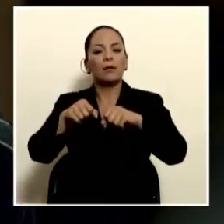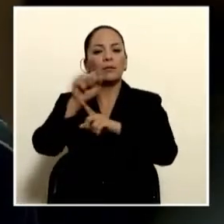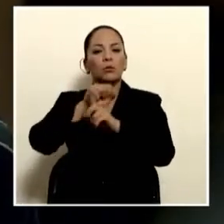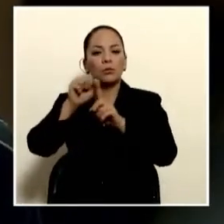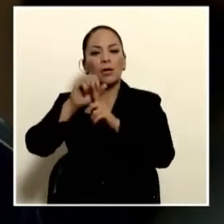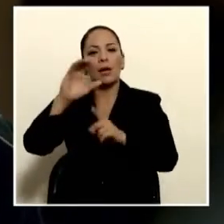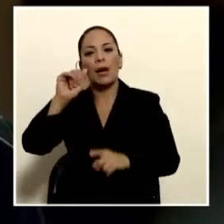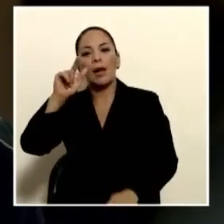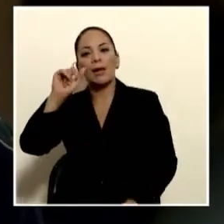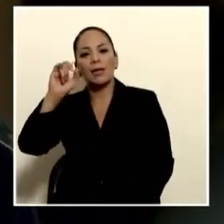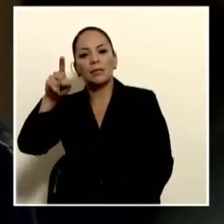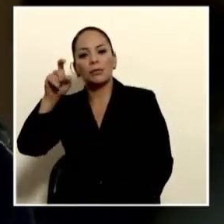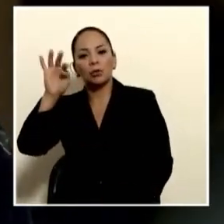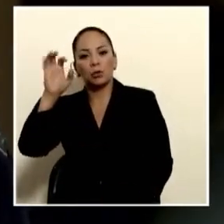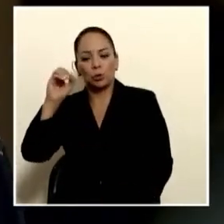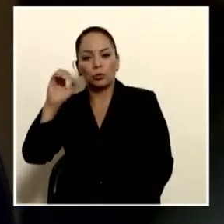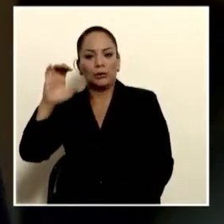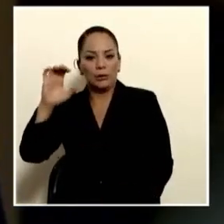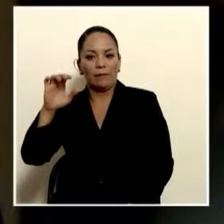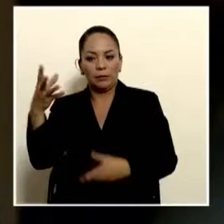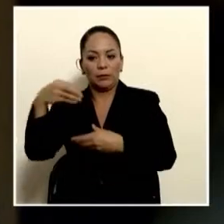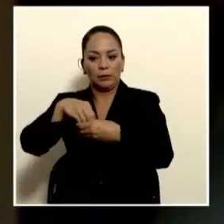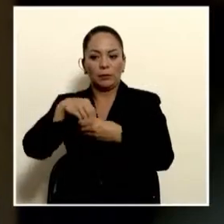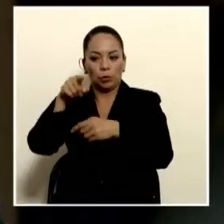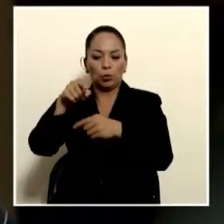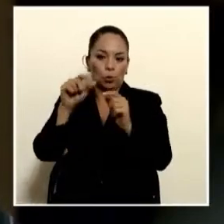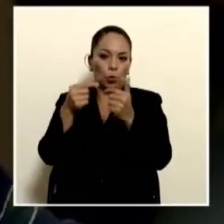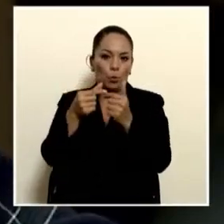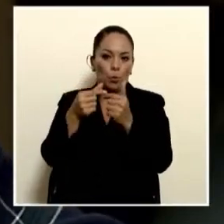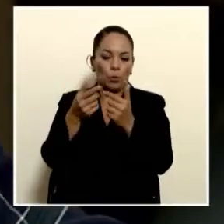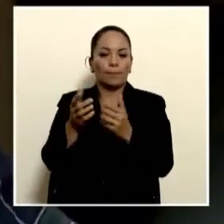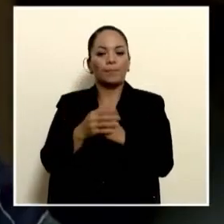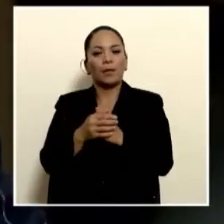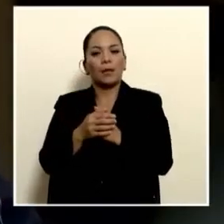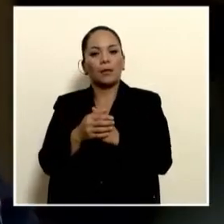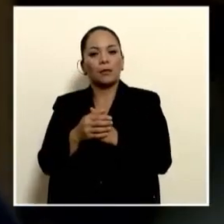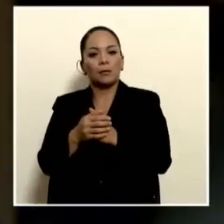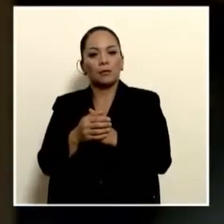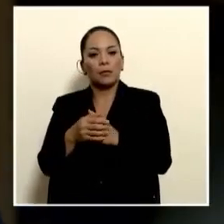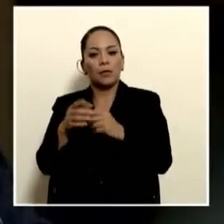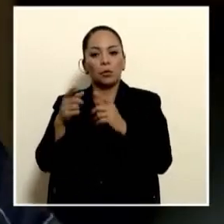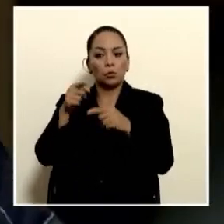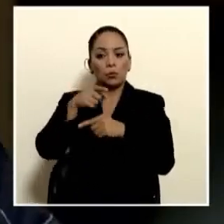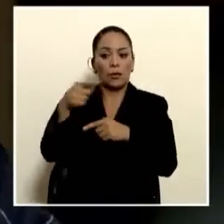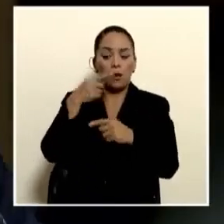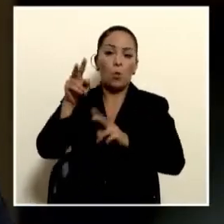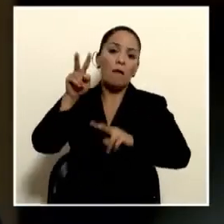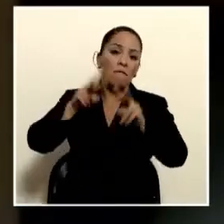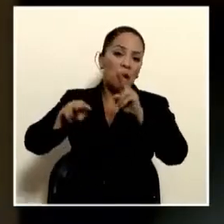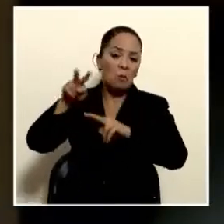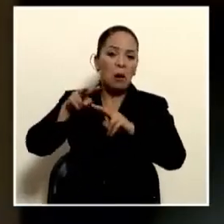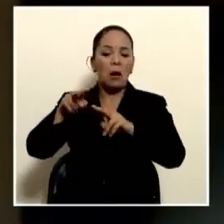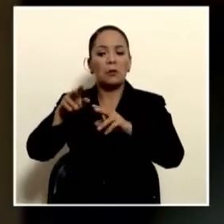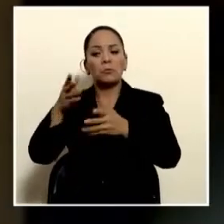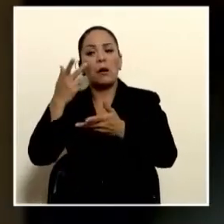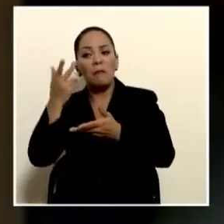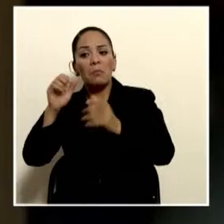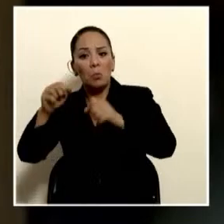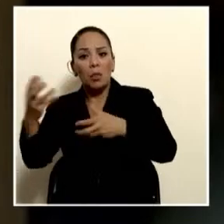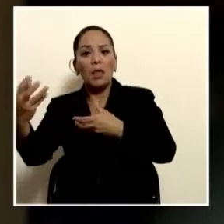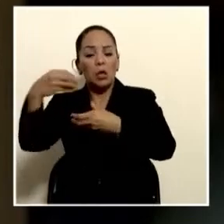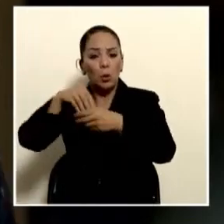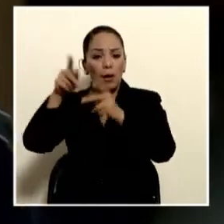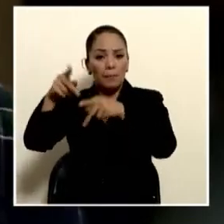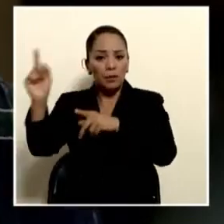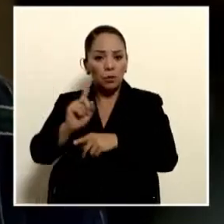Chávez en su poder ejecutivo. Usted dijo entonces que estaban evaluando tal vez incluirlo de forma... No, vamos a